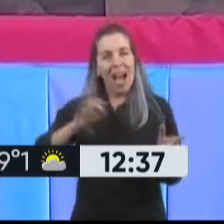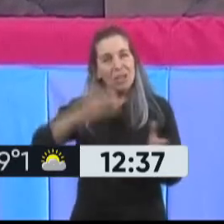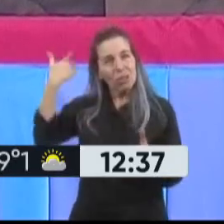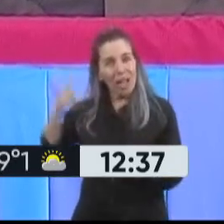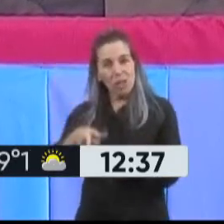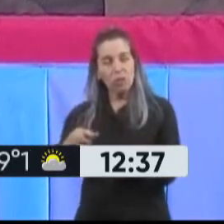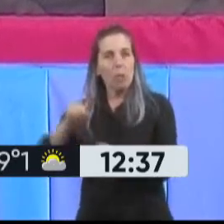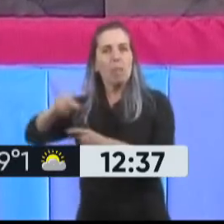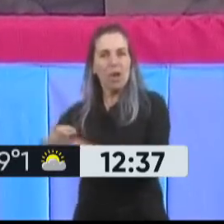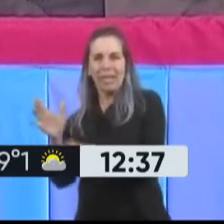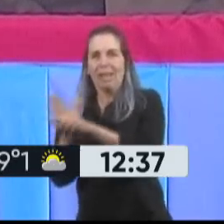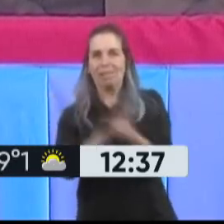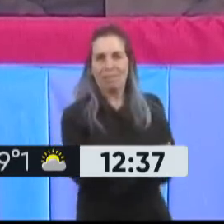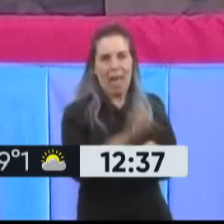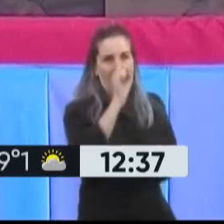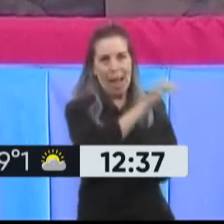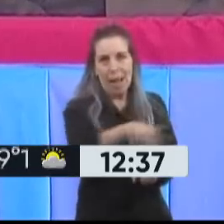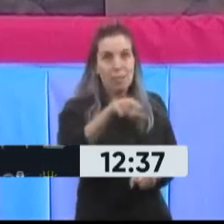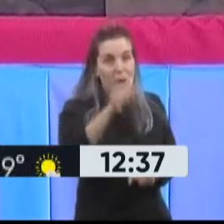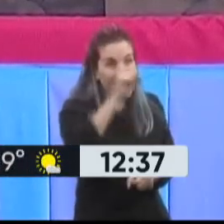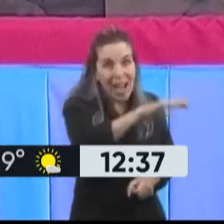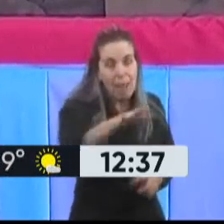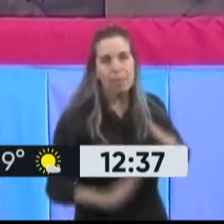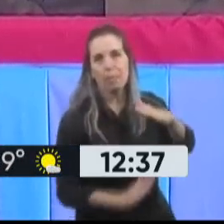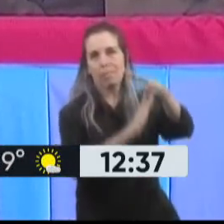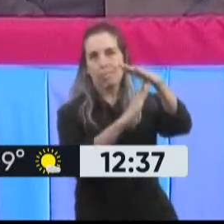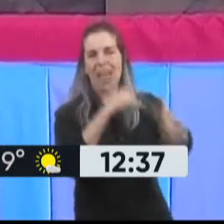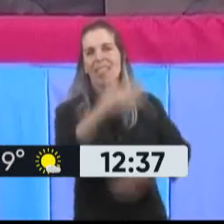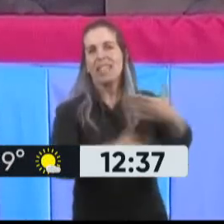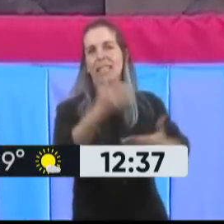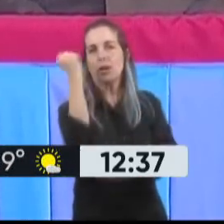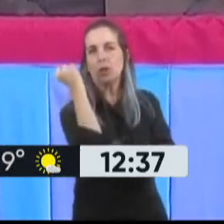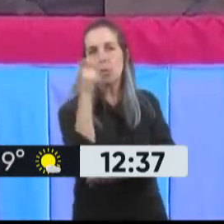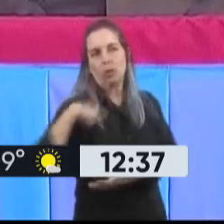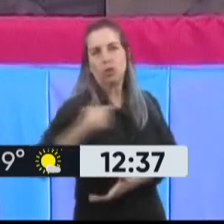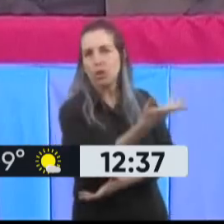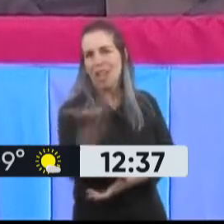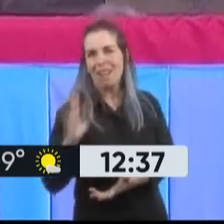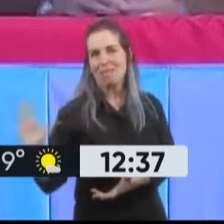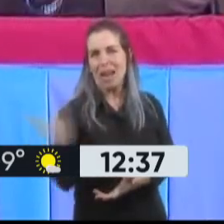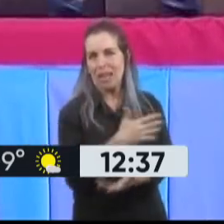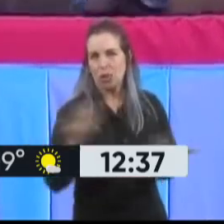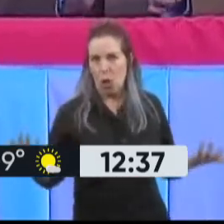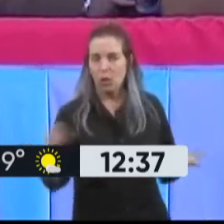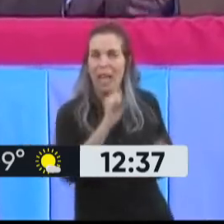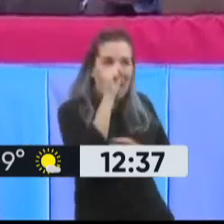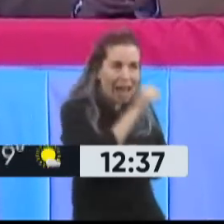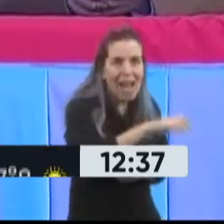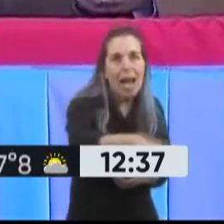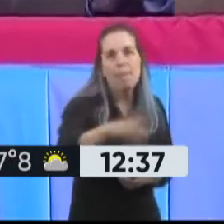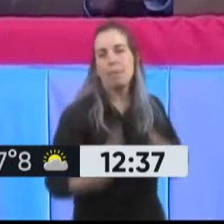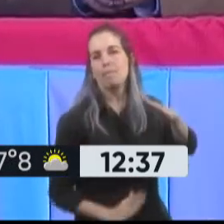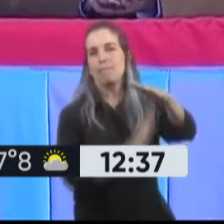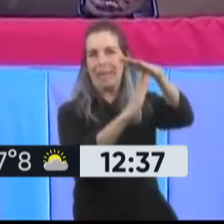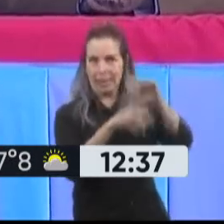100 años, que es el sector líder en el desarrollo económico y social del conjunto de la sociedad. Ser la punta de lanza y